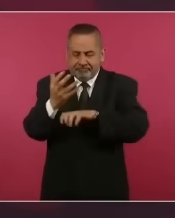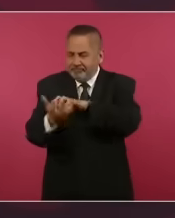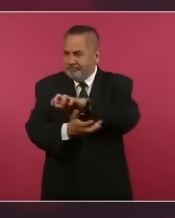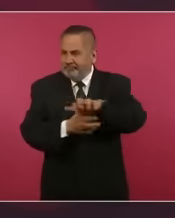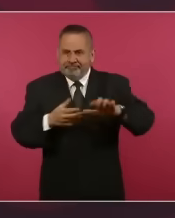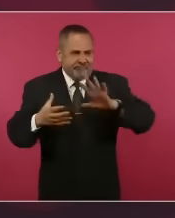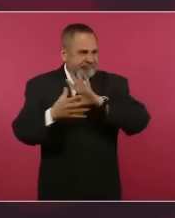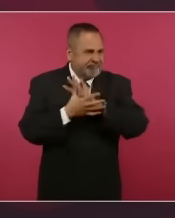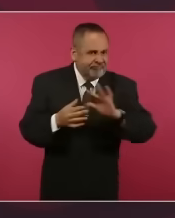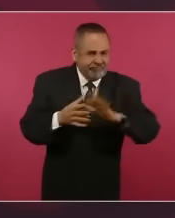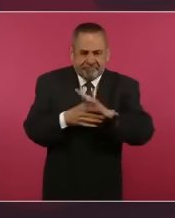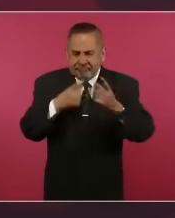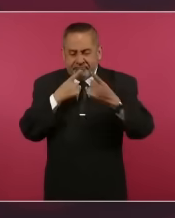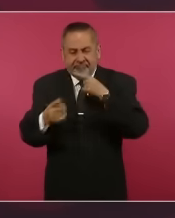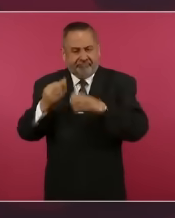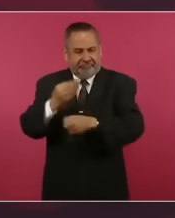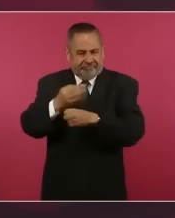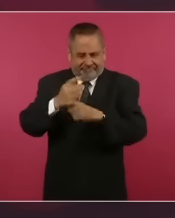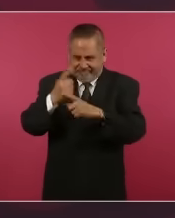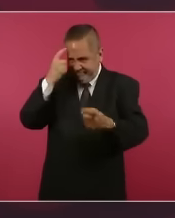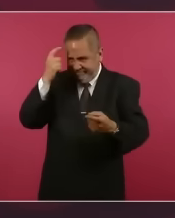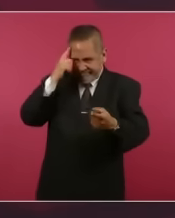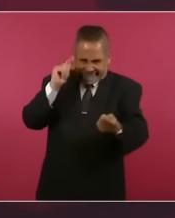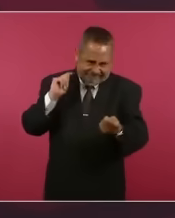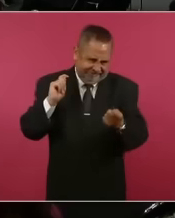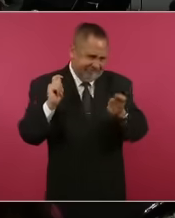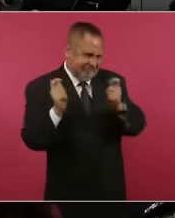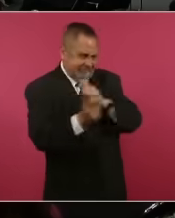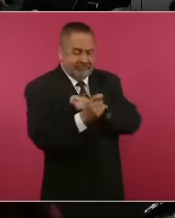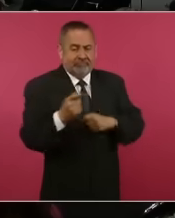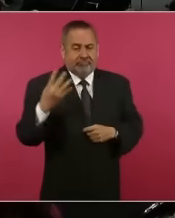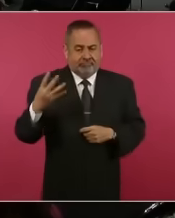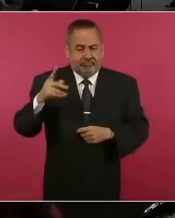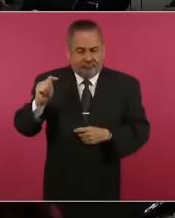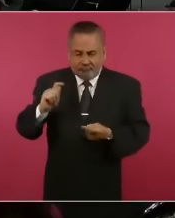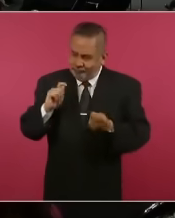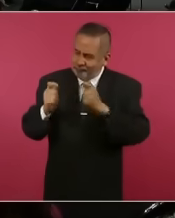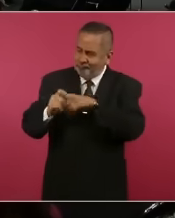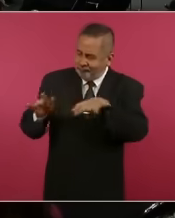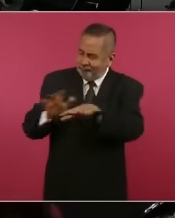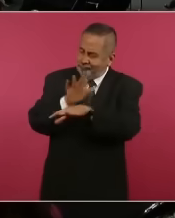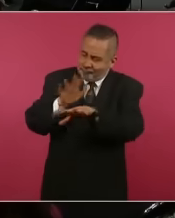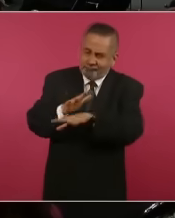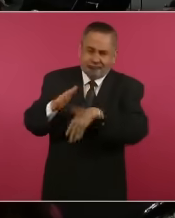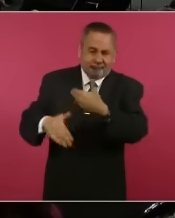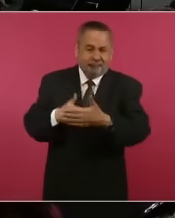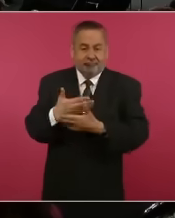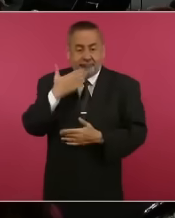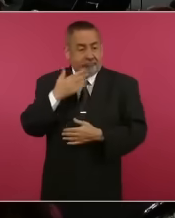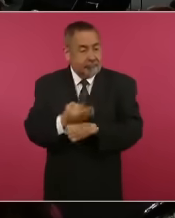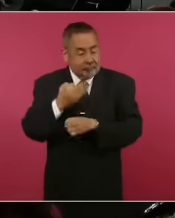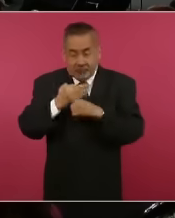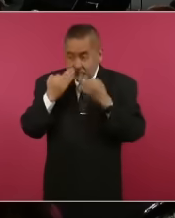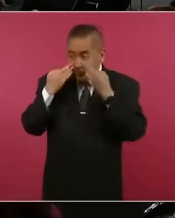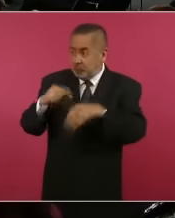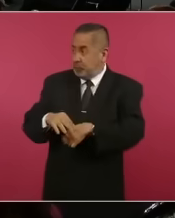Ahora inicia una transformación y tenemos que agradecer estar viviendo estos